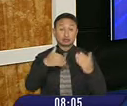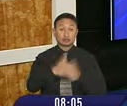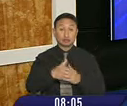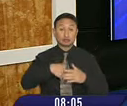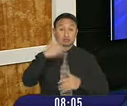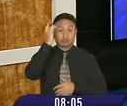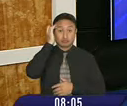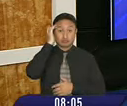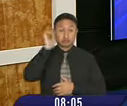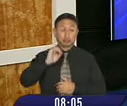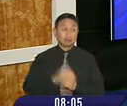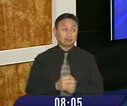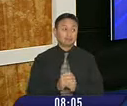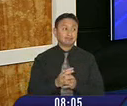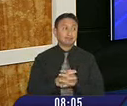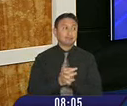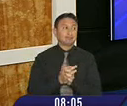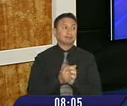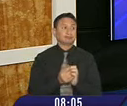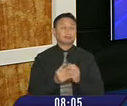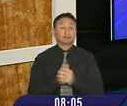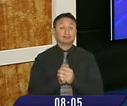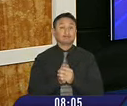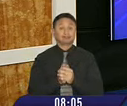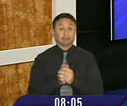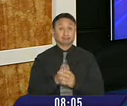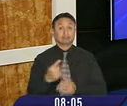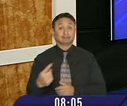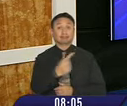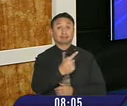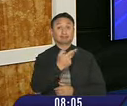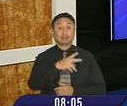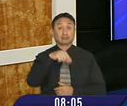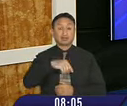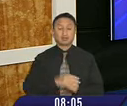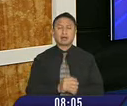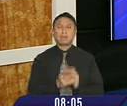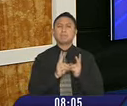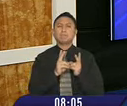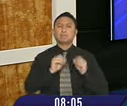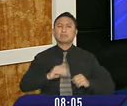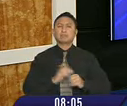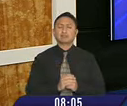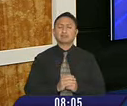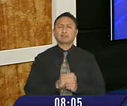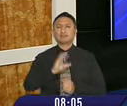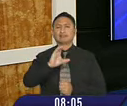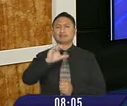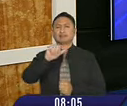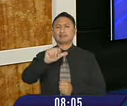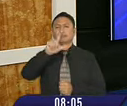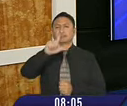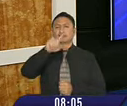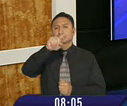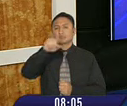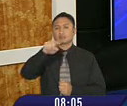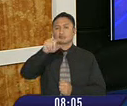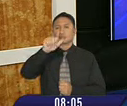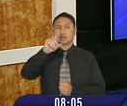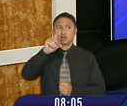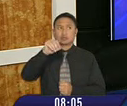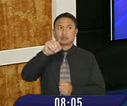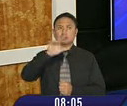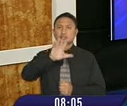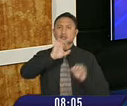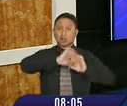nervios alterados a todos. Y así amanecieron también, a propósito, nuestros vecinos de El Calzado. Muy tempranamente, 5 de la